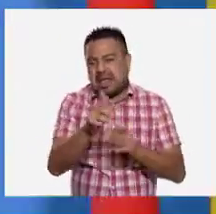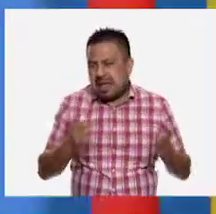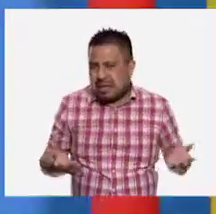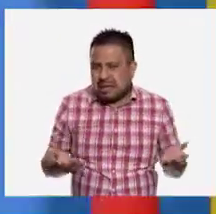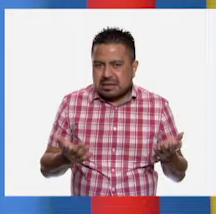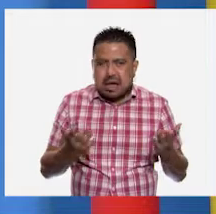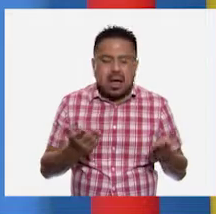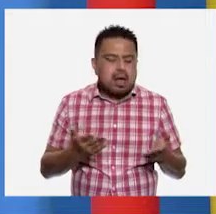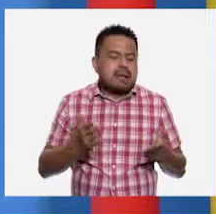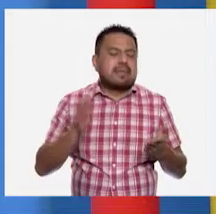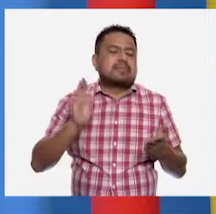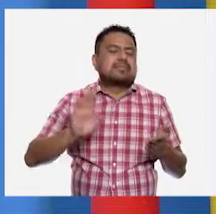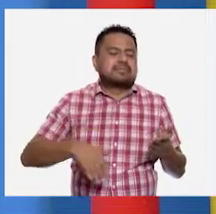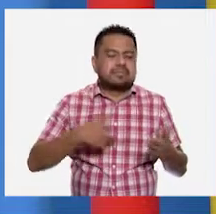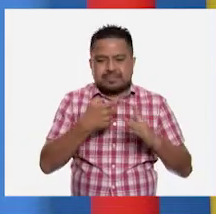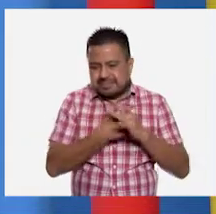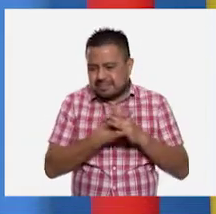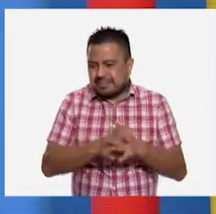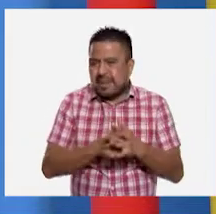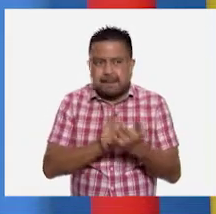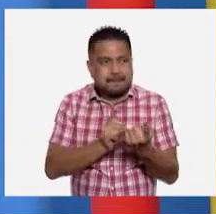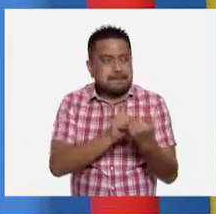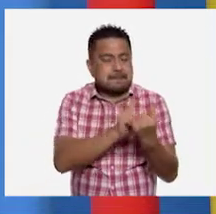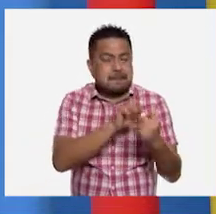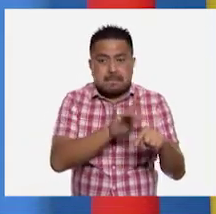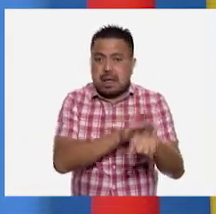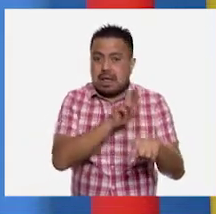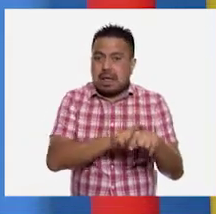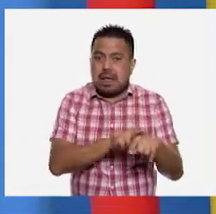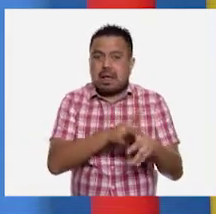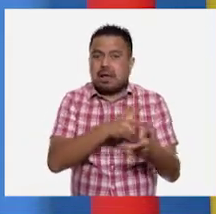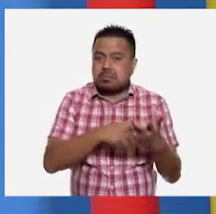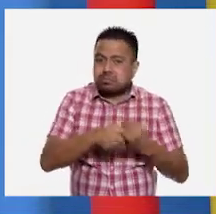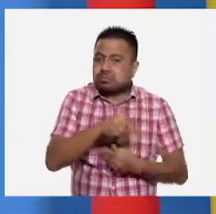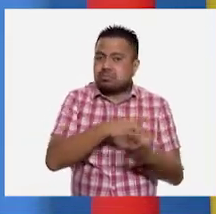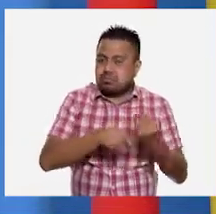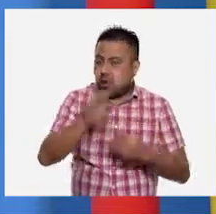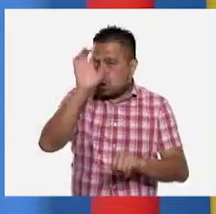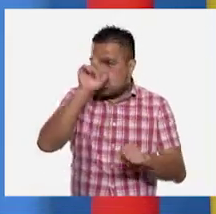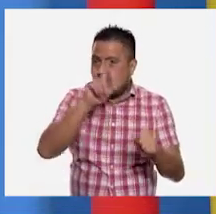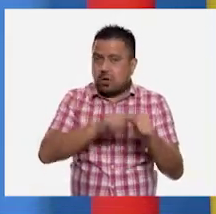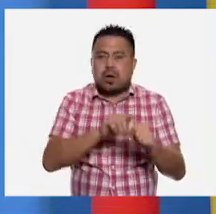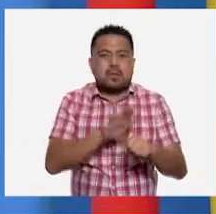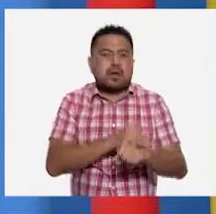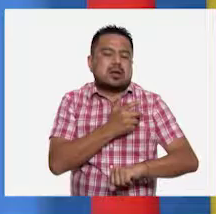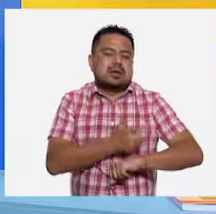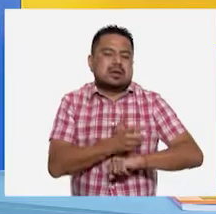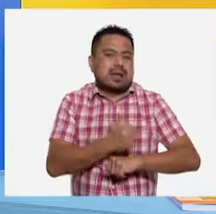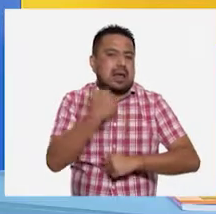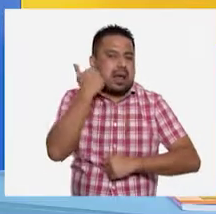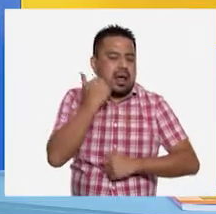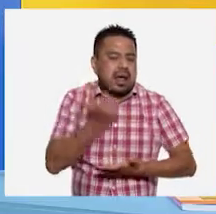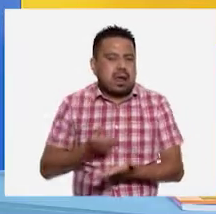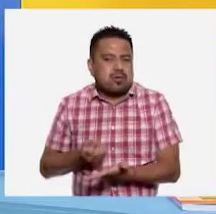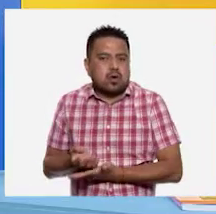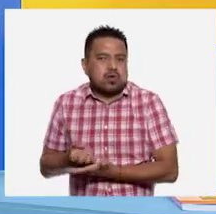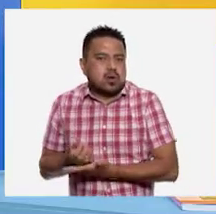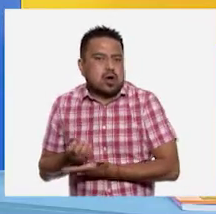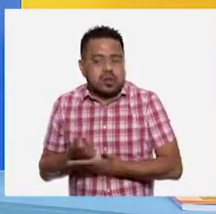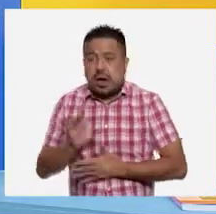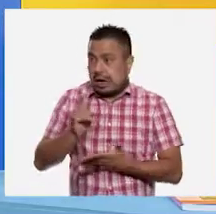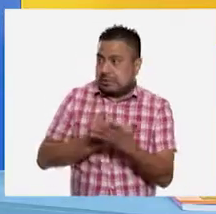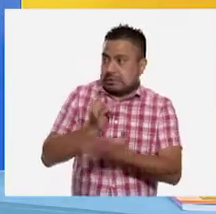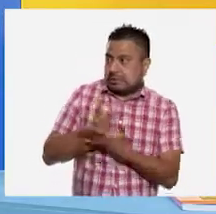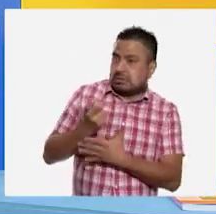Ah, entonces a partir de ese acercamiento hubo una mayor influencia económica y cultural por parte de Estados Unidos. Exacto. Y no solo